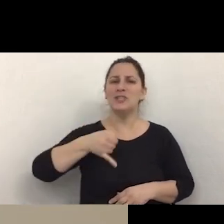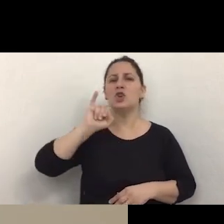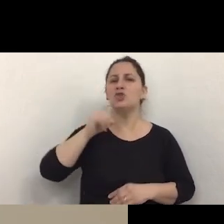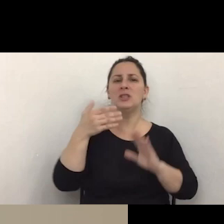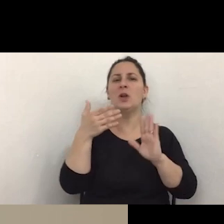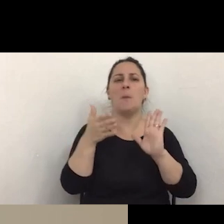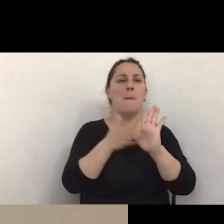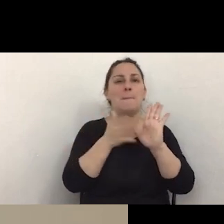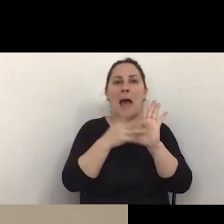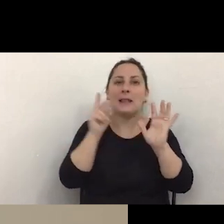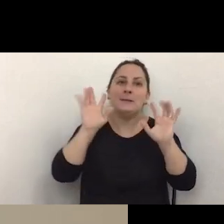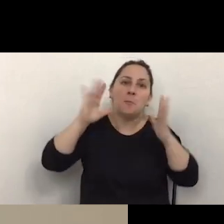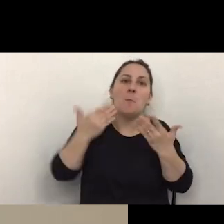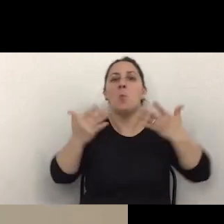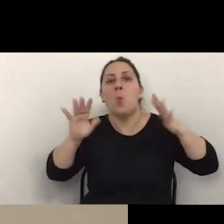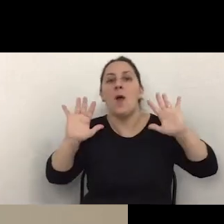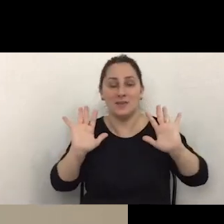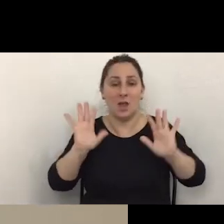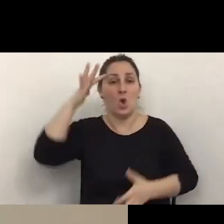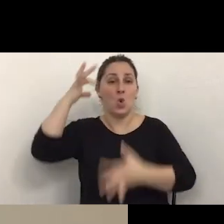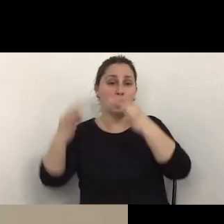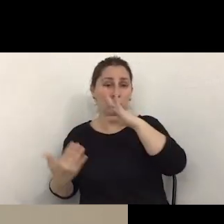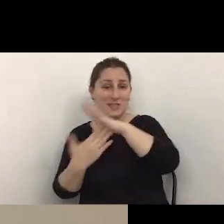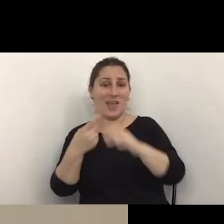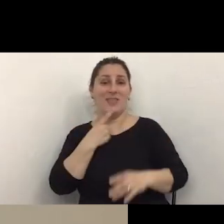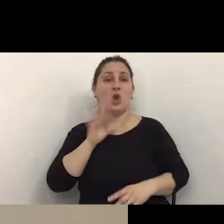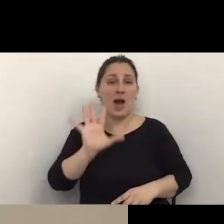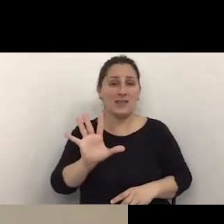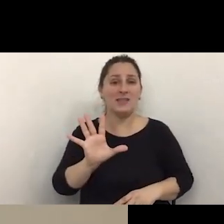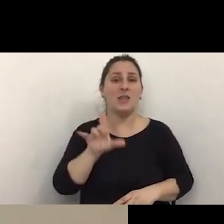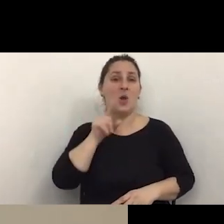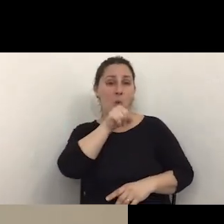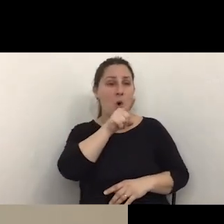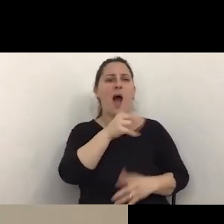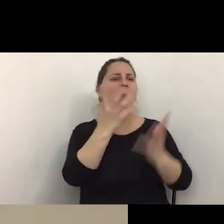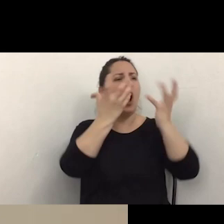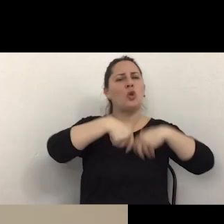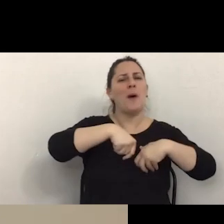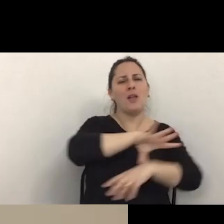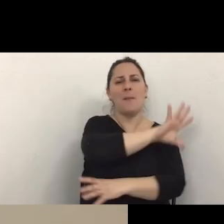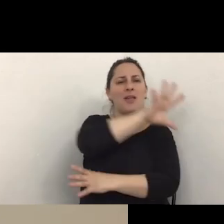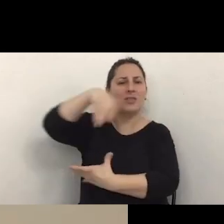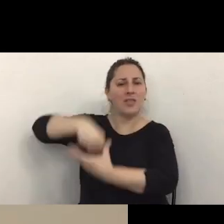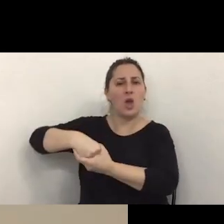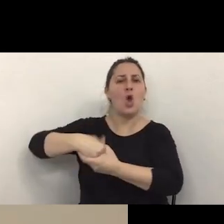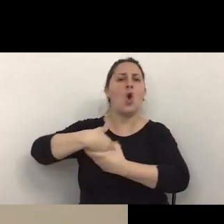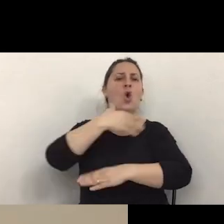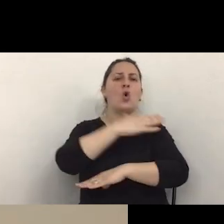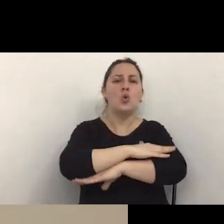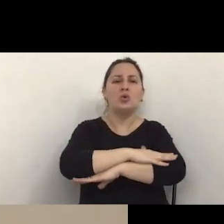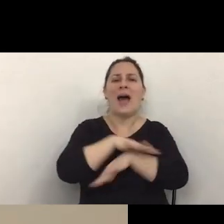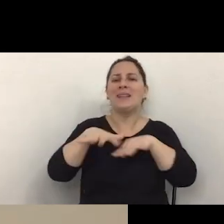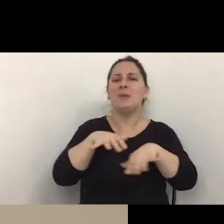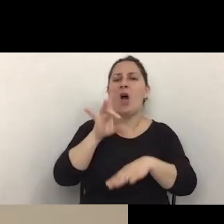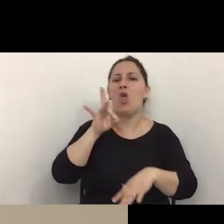subjetiva. Entonces lo que dijo la Corte es eso, no me podés trasladar automáticamente la conducta a una actividad